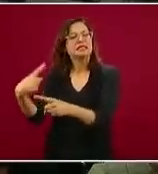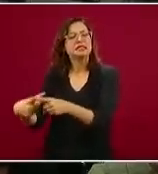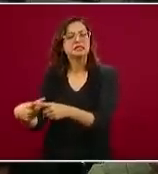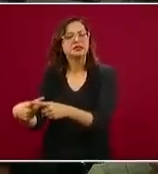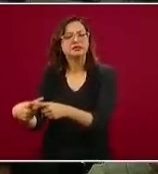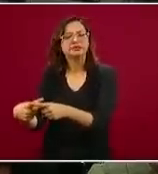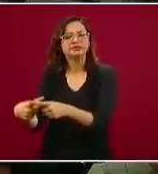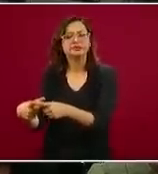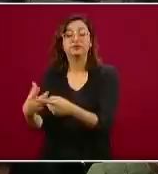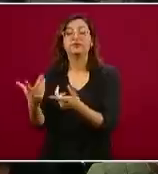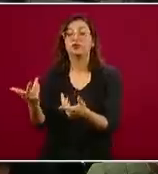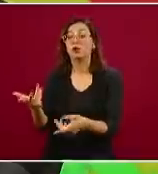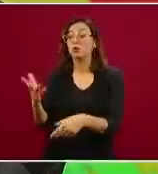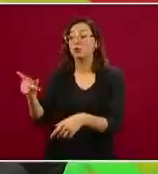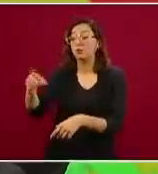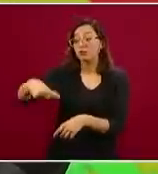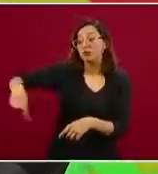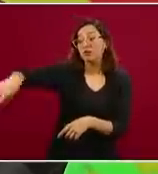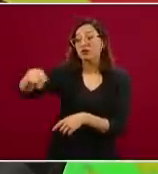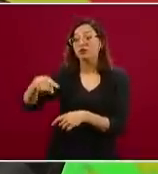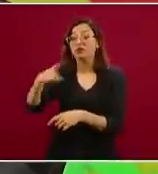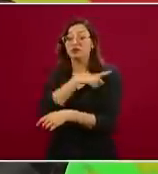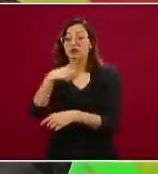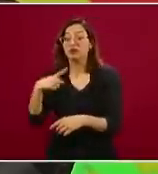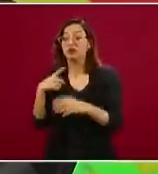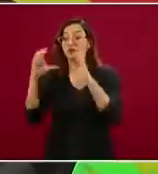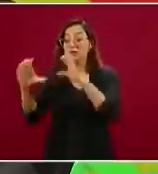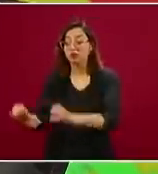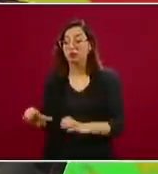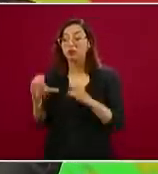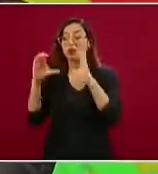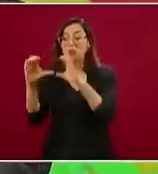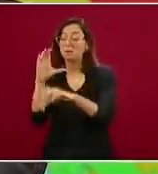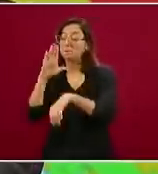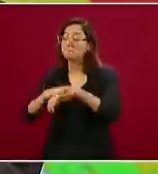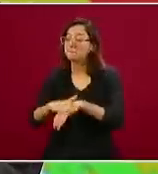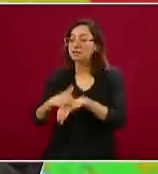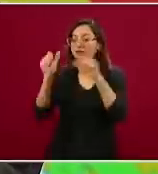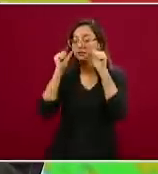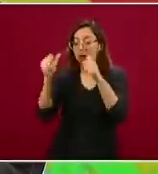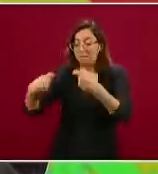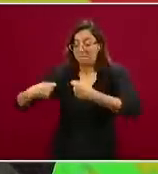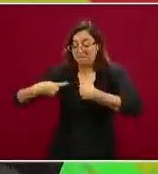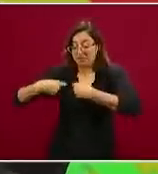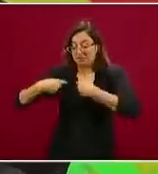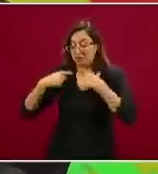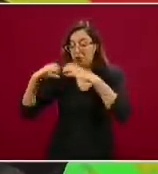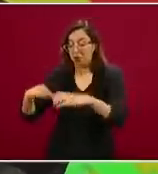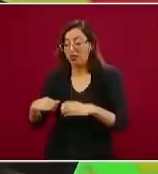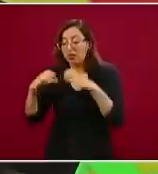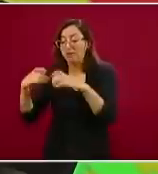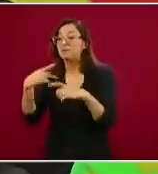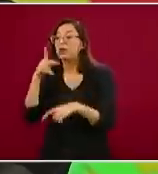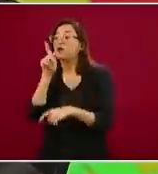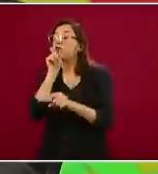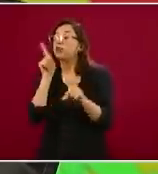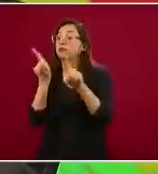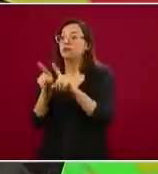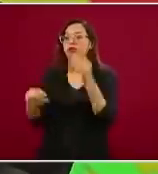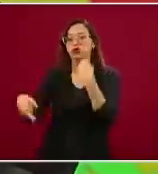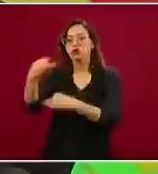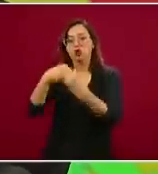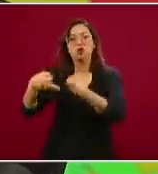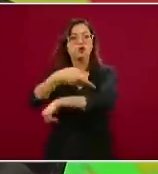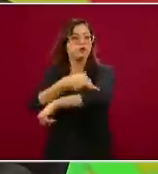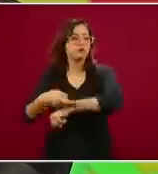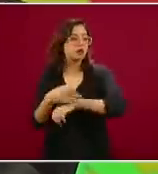complicarse, porque a estas personas hay que cuidarlas, se tienen que cuidar ellas mismas, pero todos tenemos en las familias,